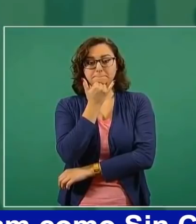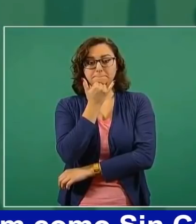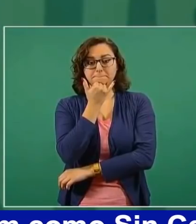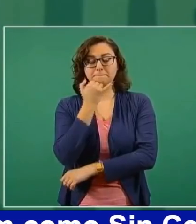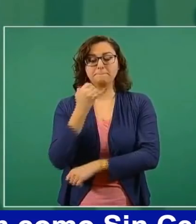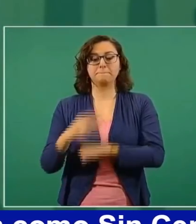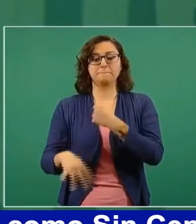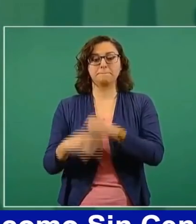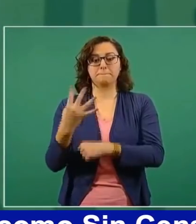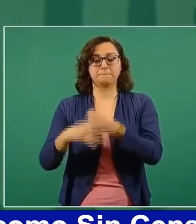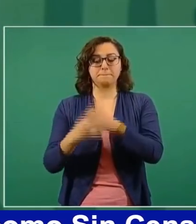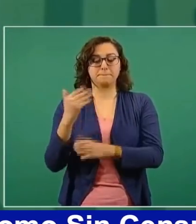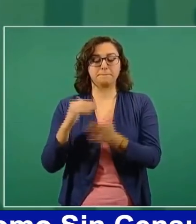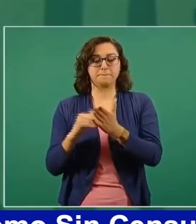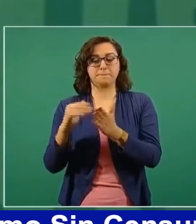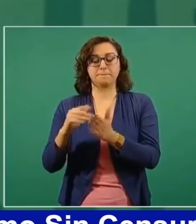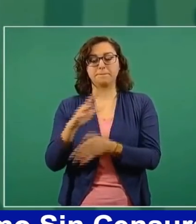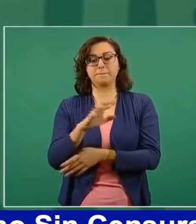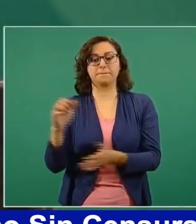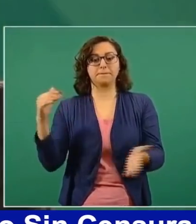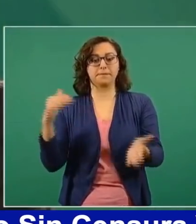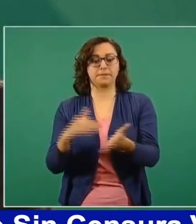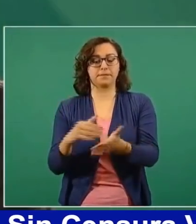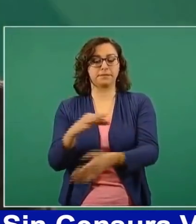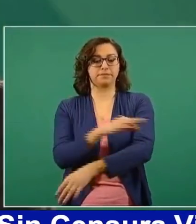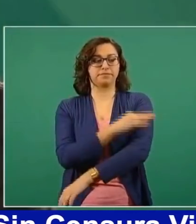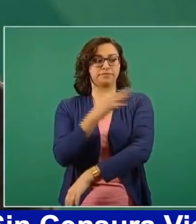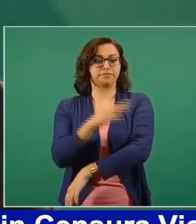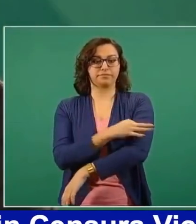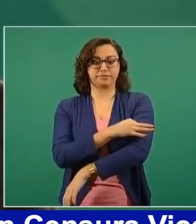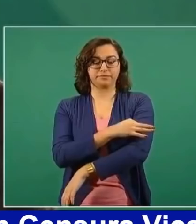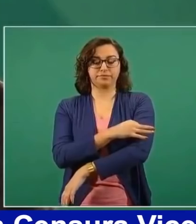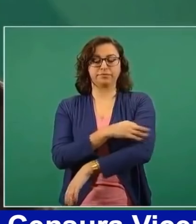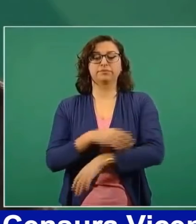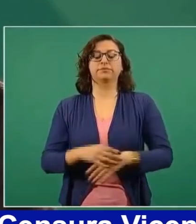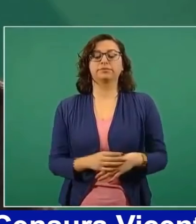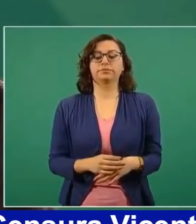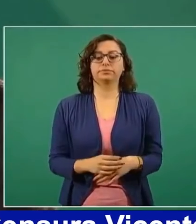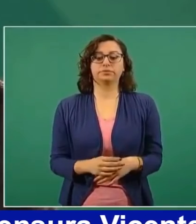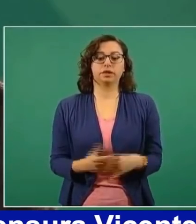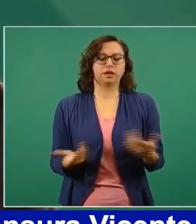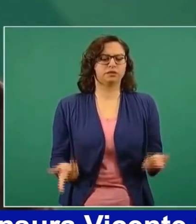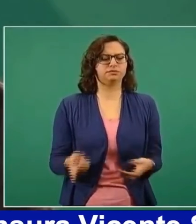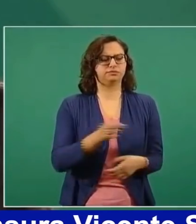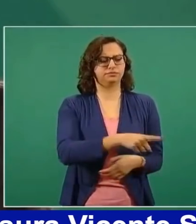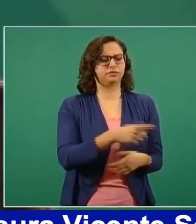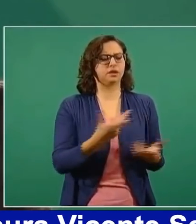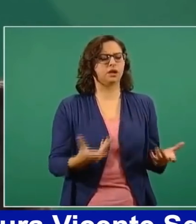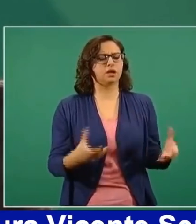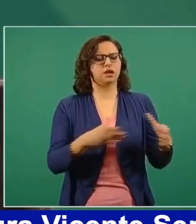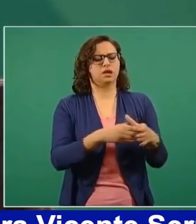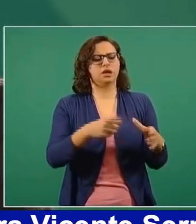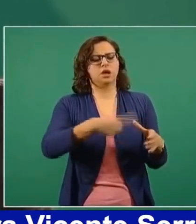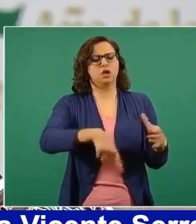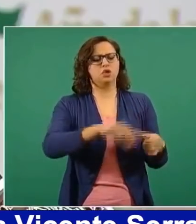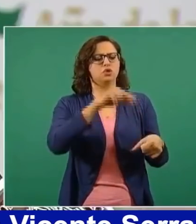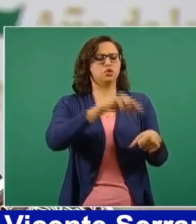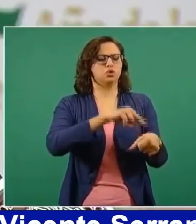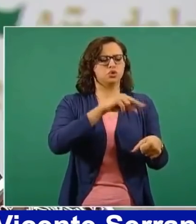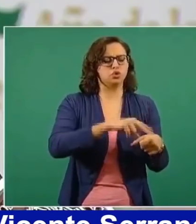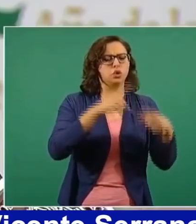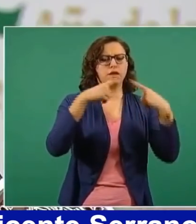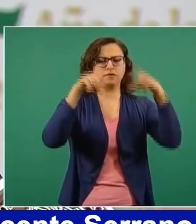14.500.000 vacunas. Hoy veremos los avances en la vacunación del personal médico, el último tramo de